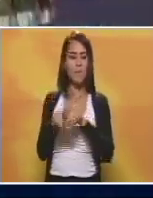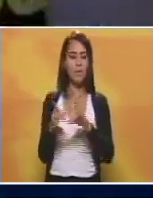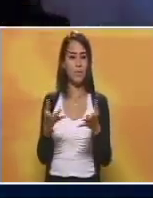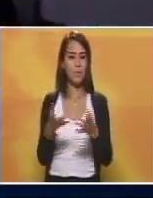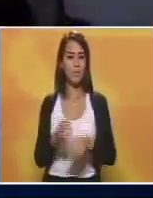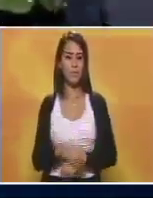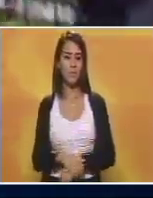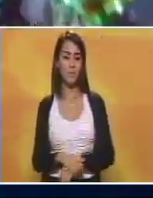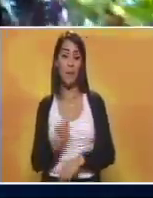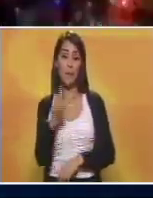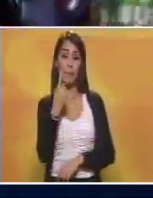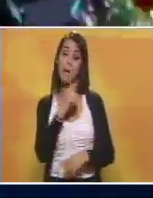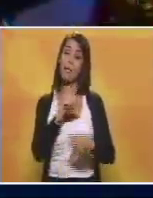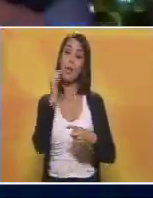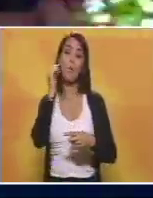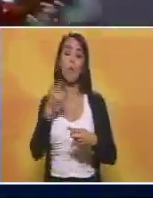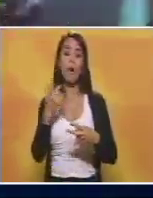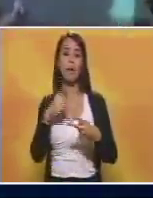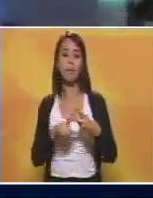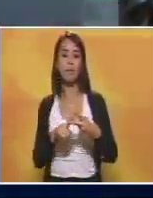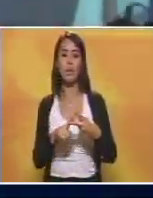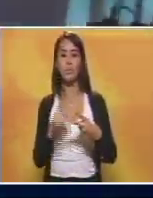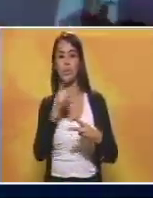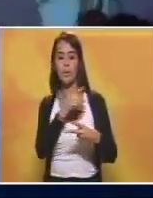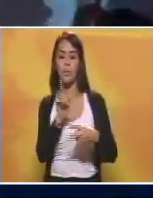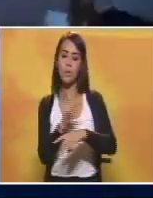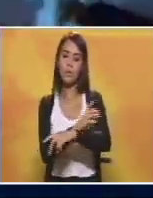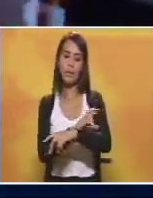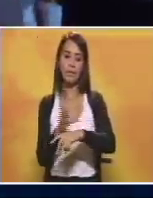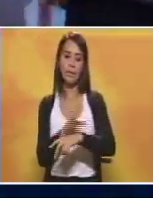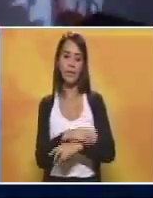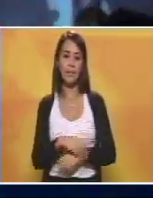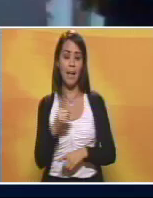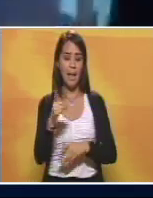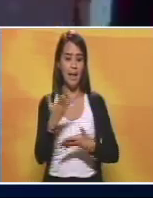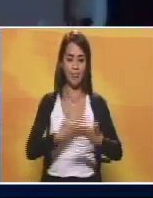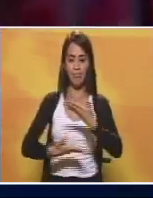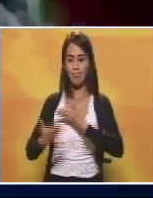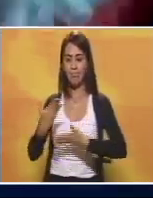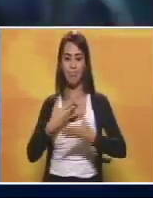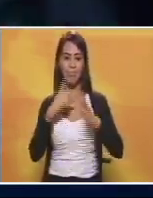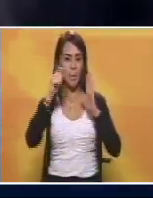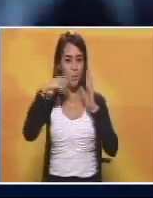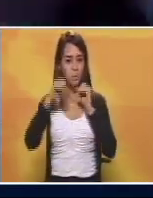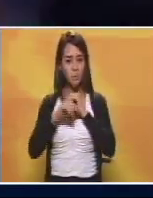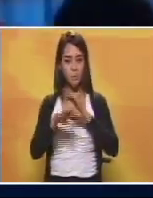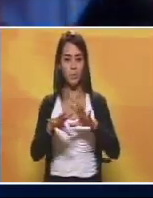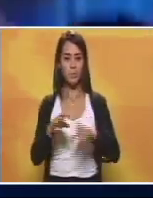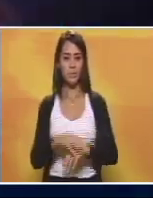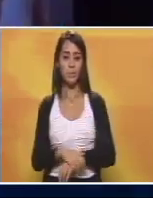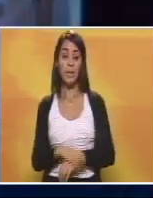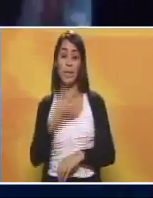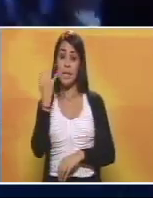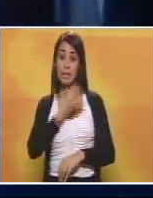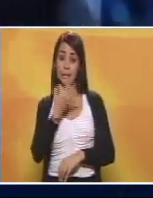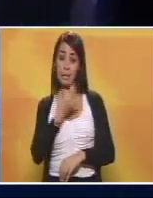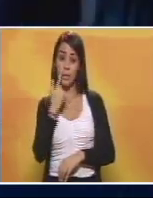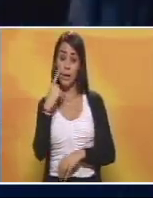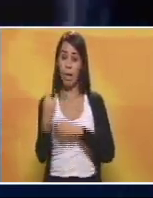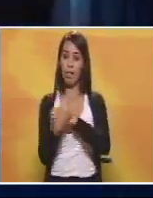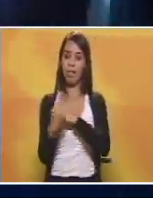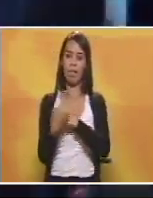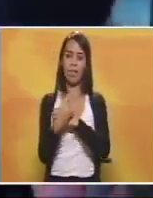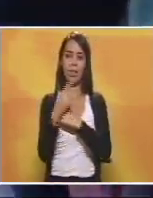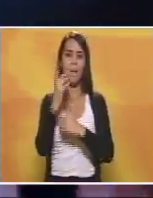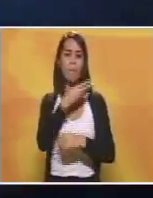primero lo hizo rihanna y después britney spears él compartió el momento documentado durante su programa y aseguró que había sido atacado